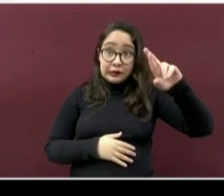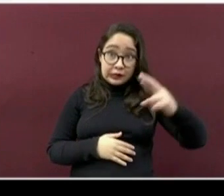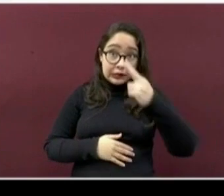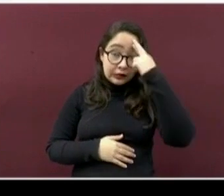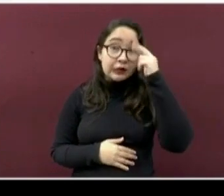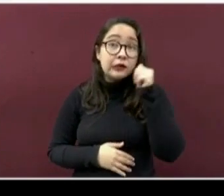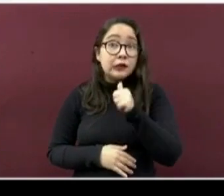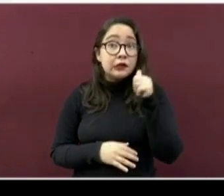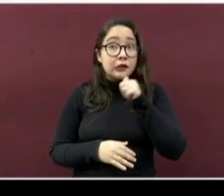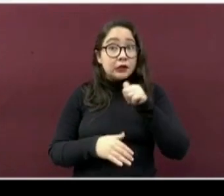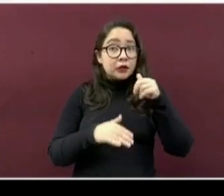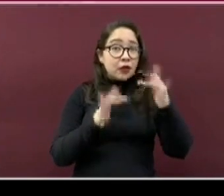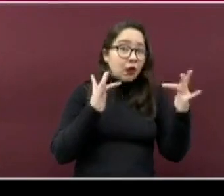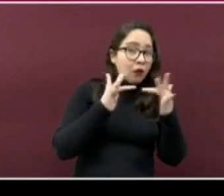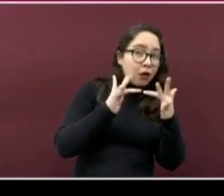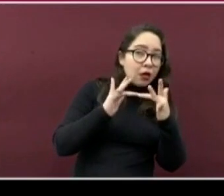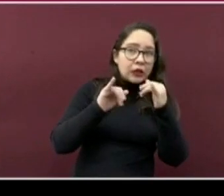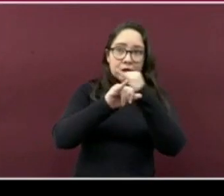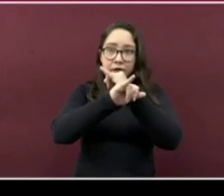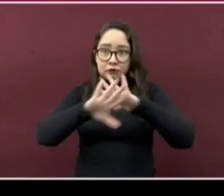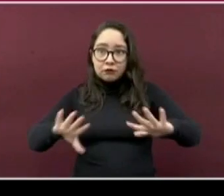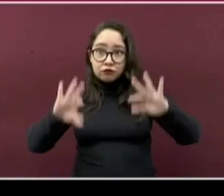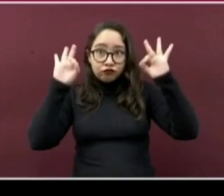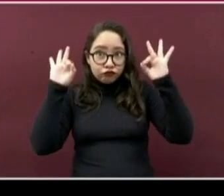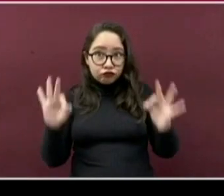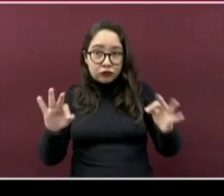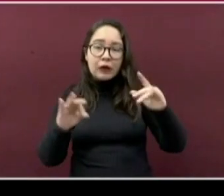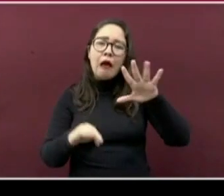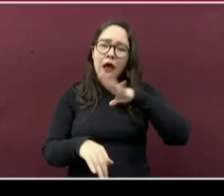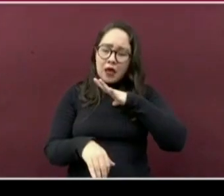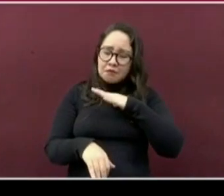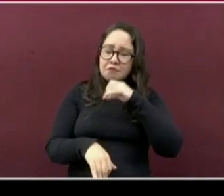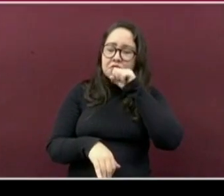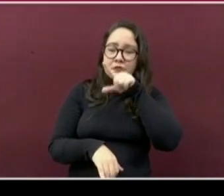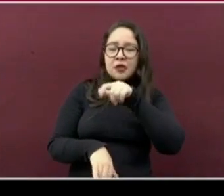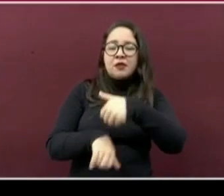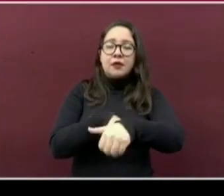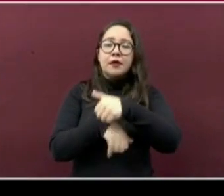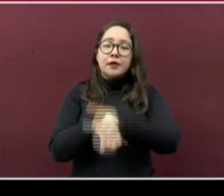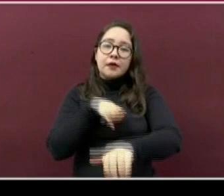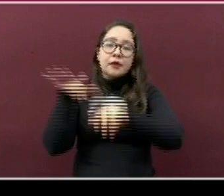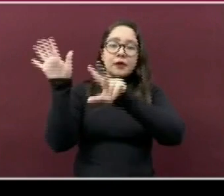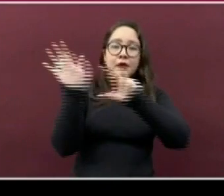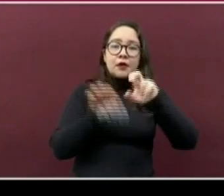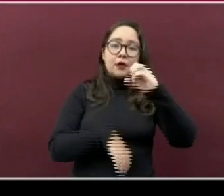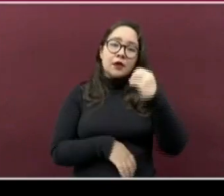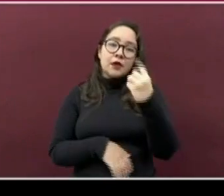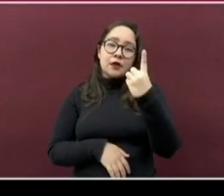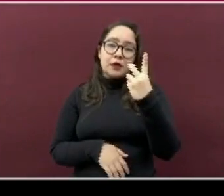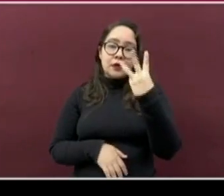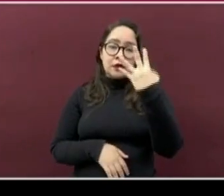oficiales. También está a su disposición el teléfono 800-01